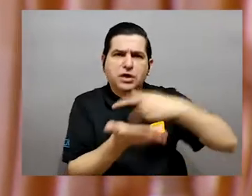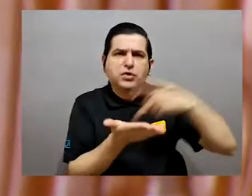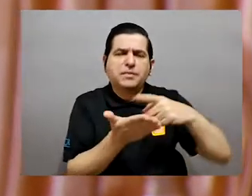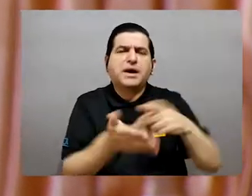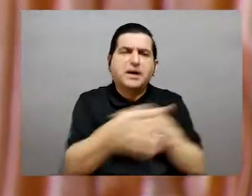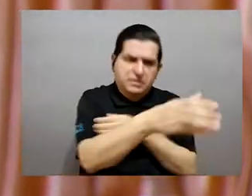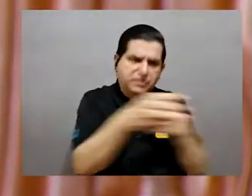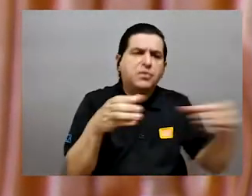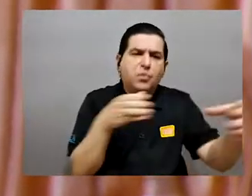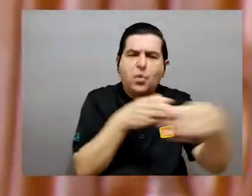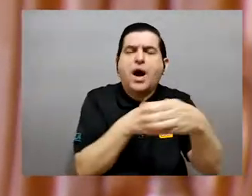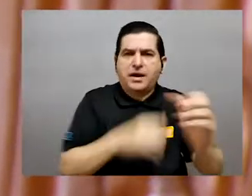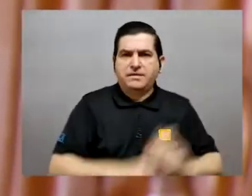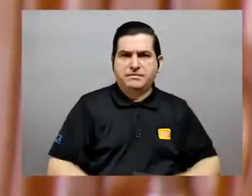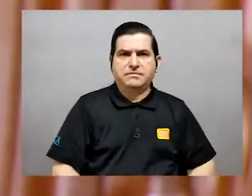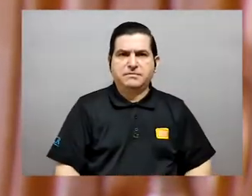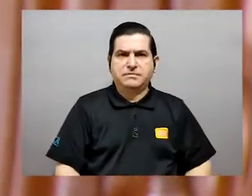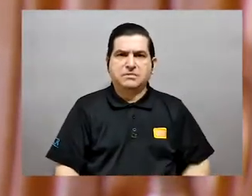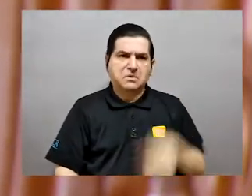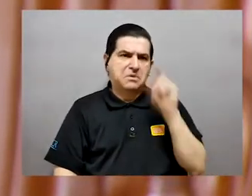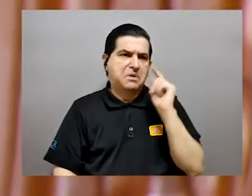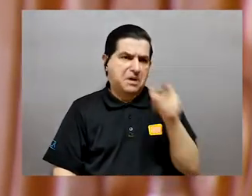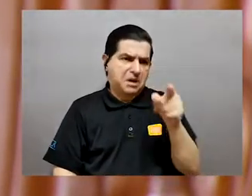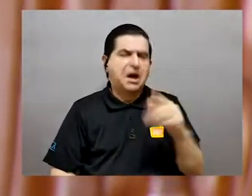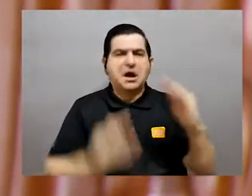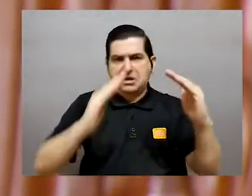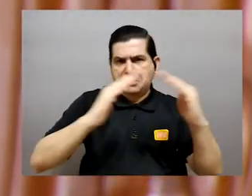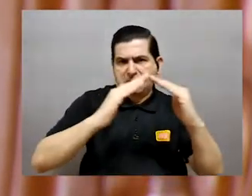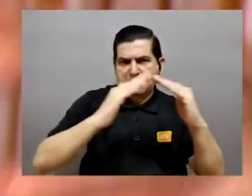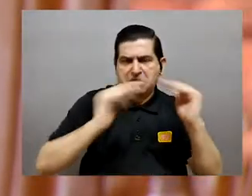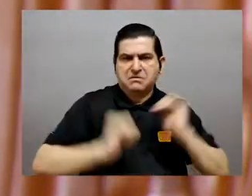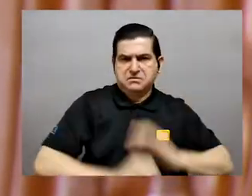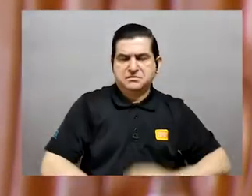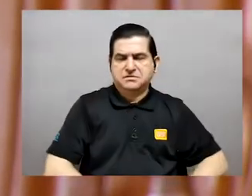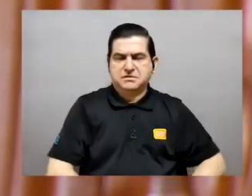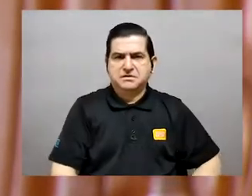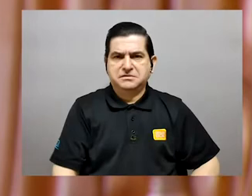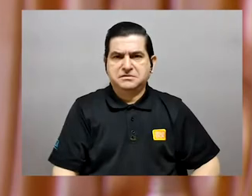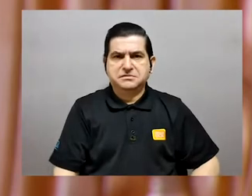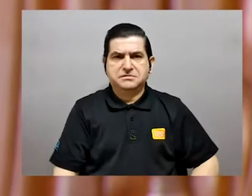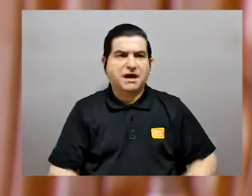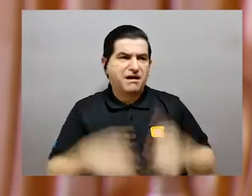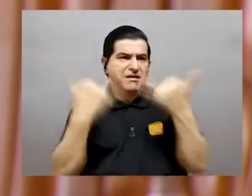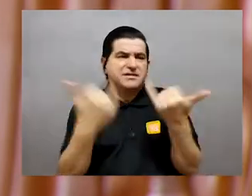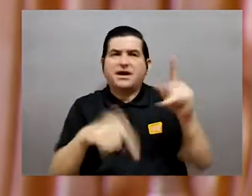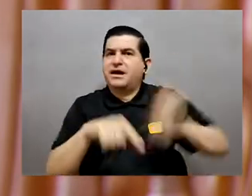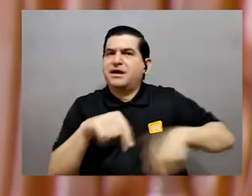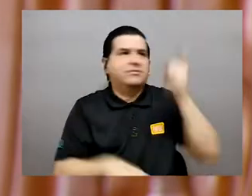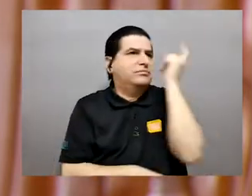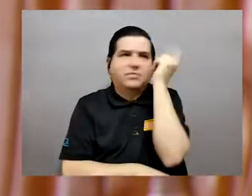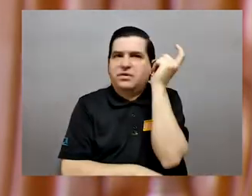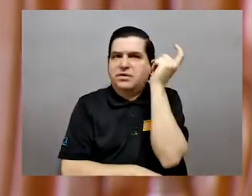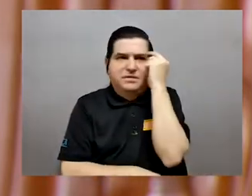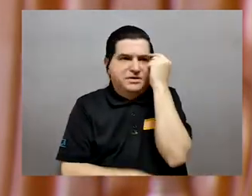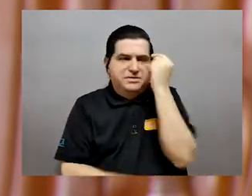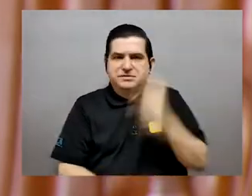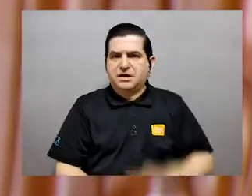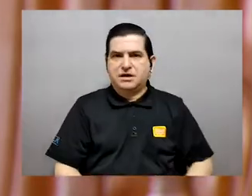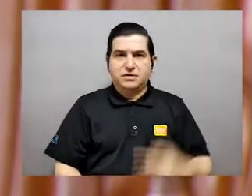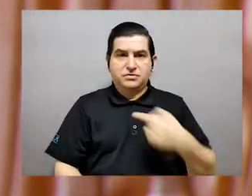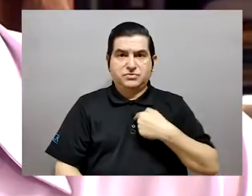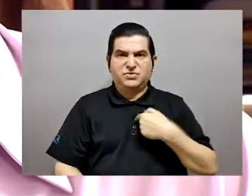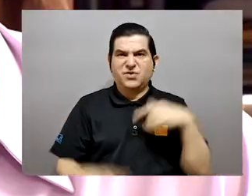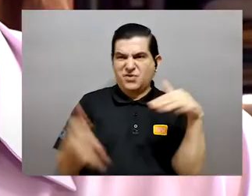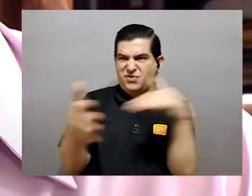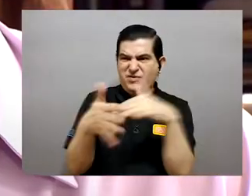Artes y veo que estaban trabajando piedra, que estaban trabajando madera, que estaban modelando esculturas, y ya yo eso lo tenía desde la